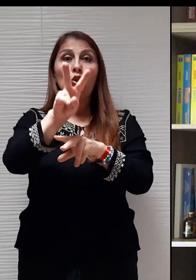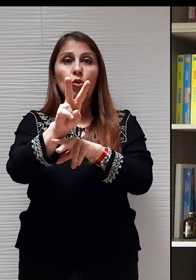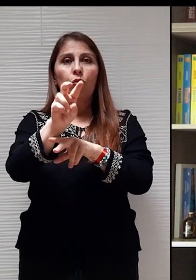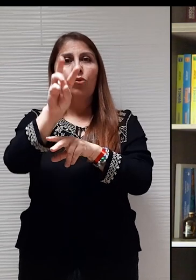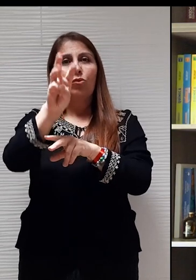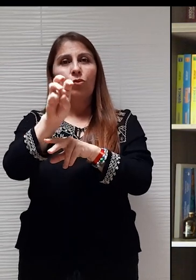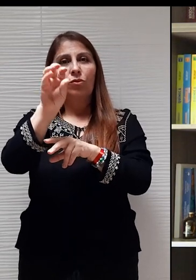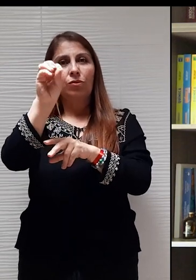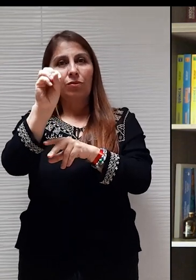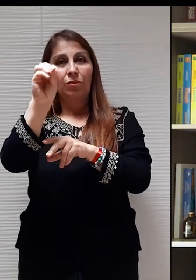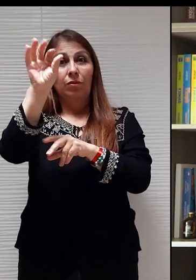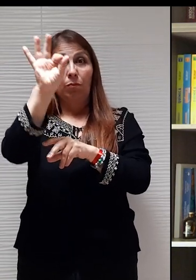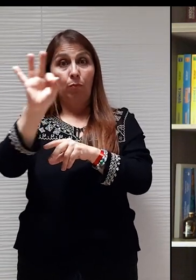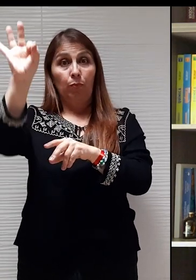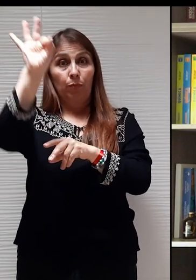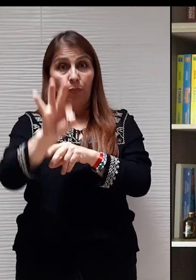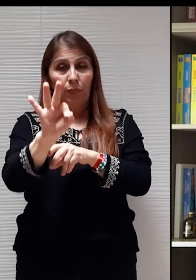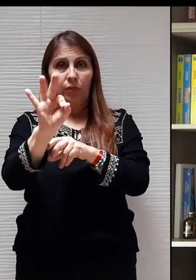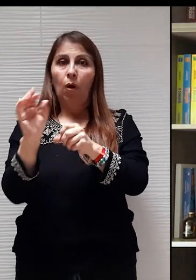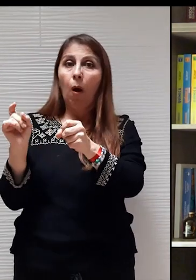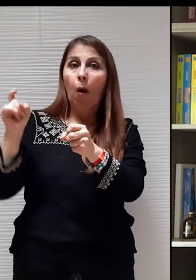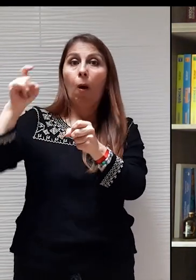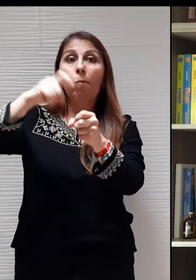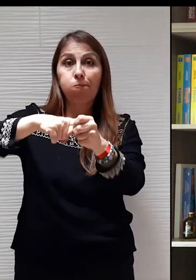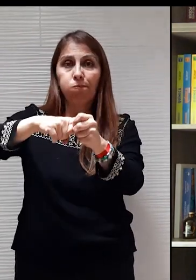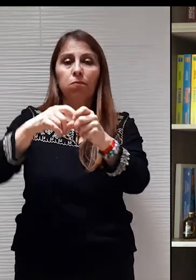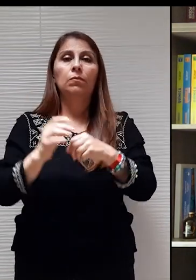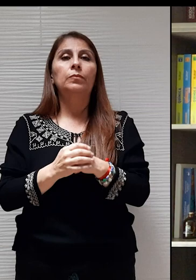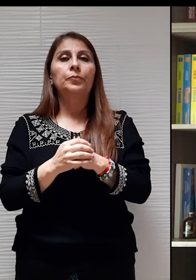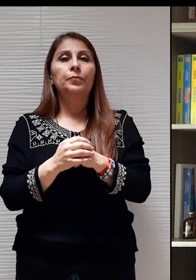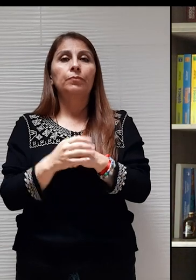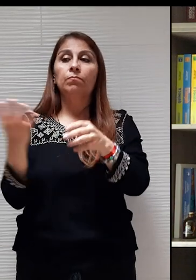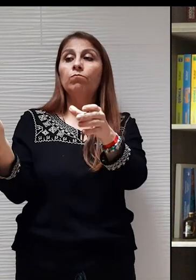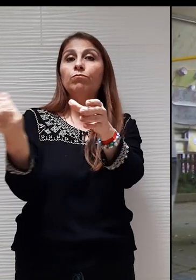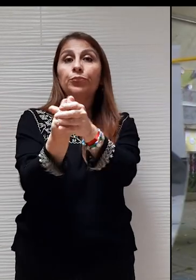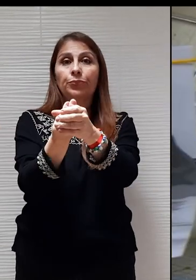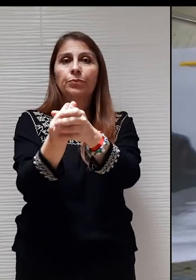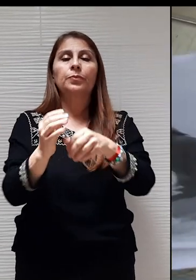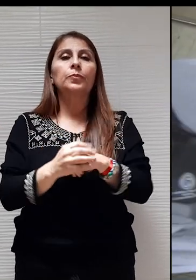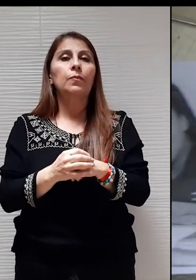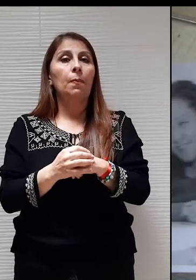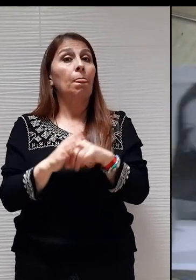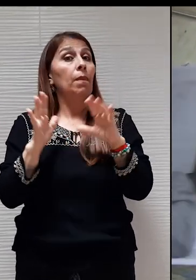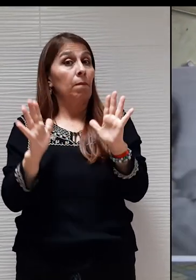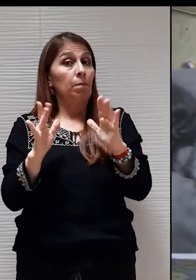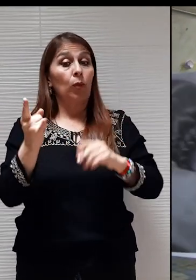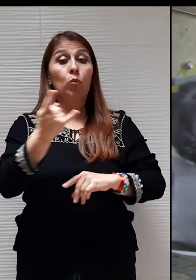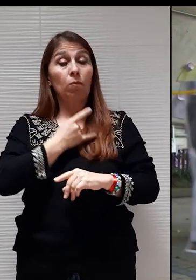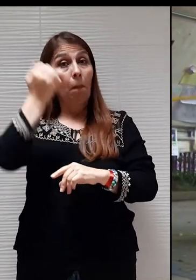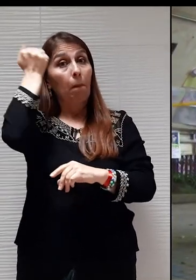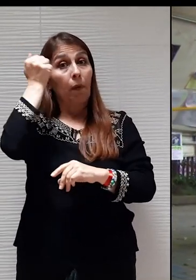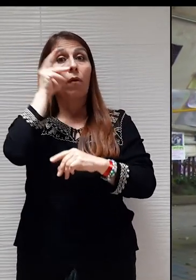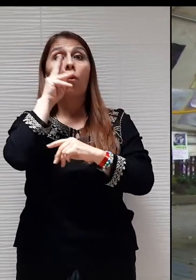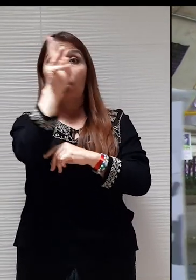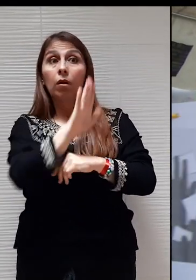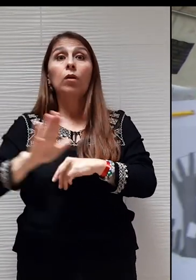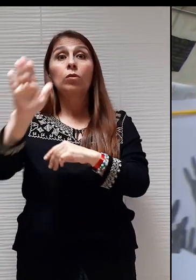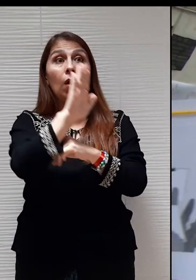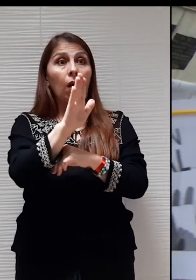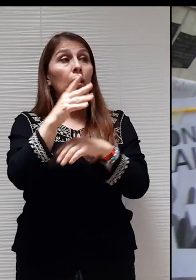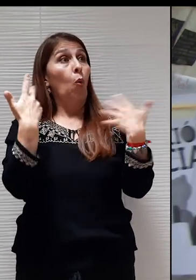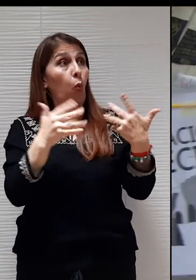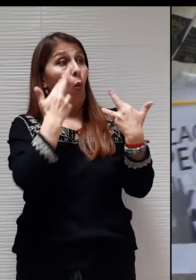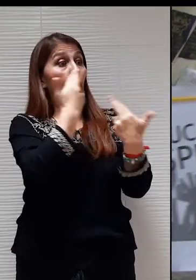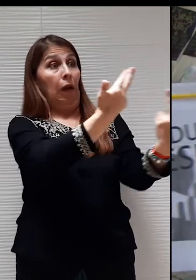la inclusión. Es decir, la Universidad Pedagógica Nacional es un referente en materia